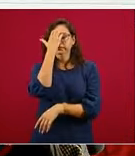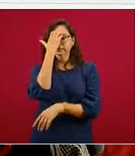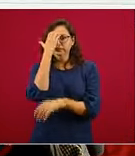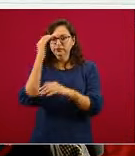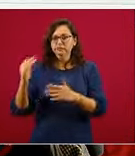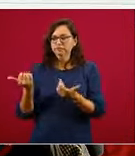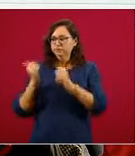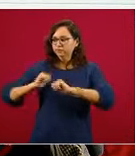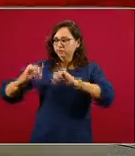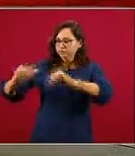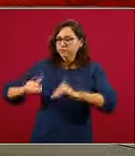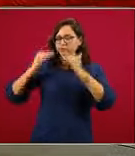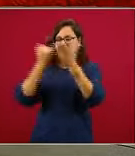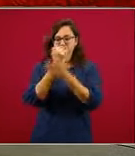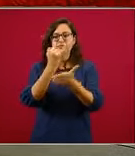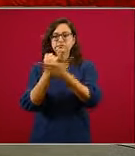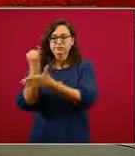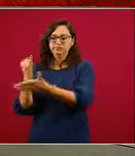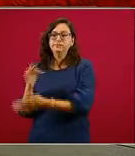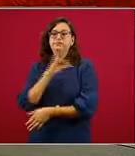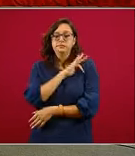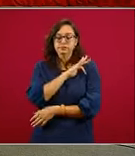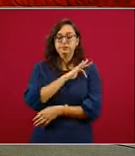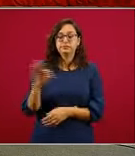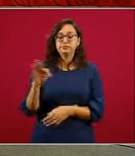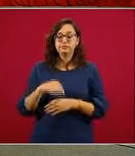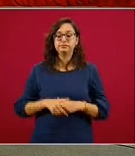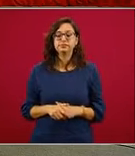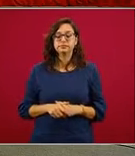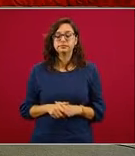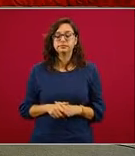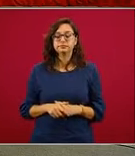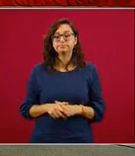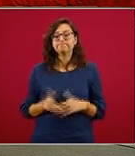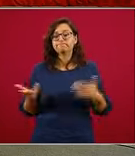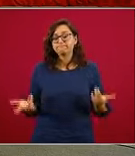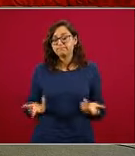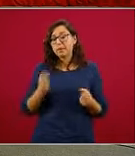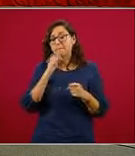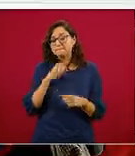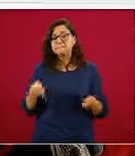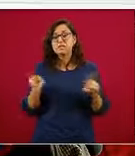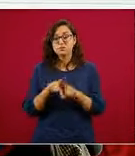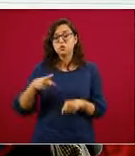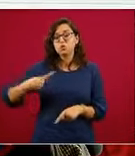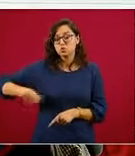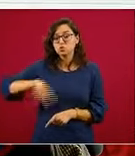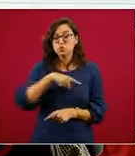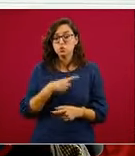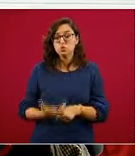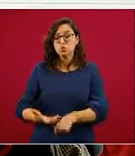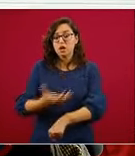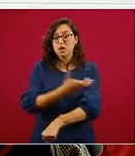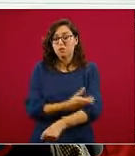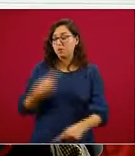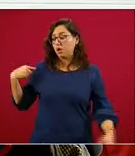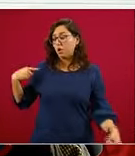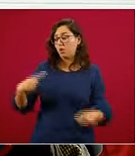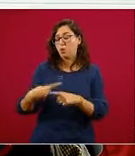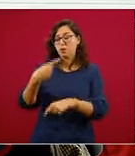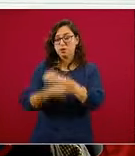pueda fundamentarlas para que también eventualmente se puedan evaluar. Y nos hemos hecho acompañar y agradecemos mucho la colaboración en el último año